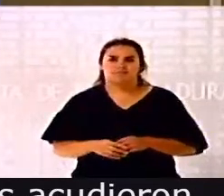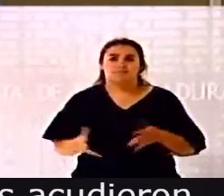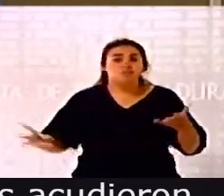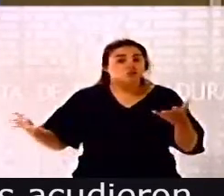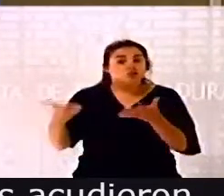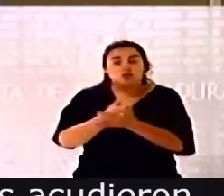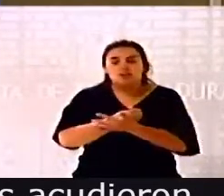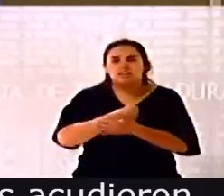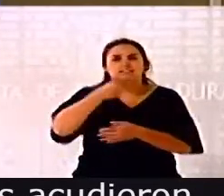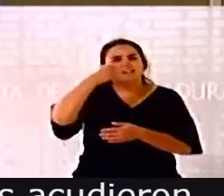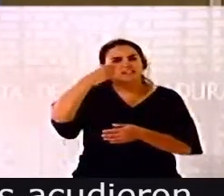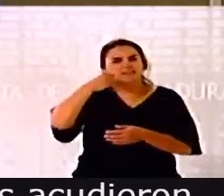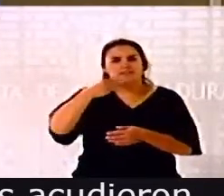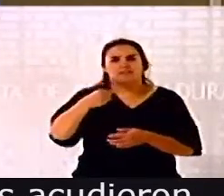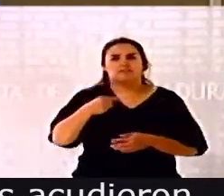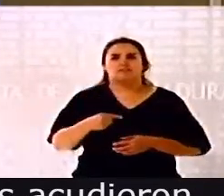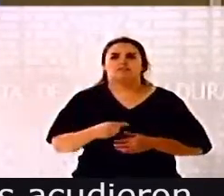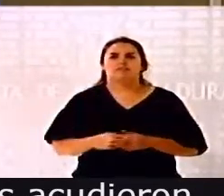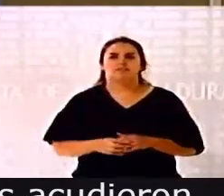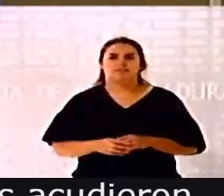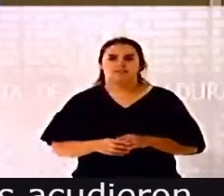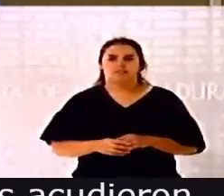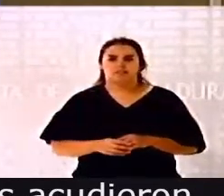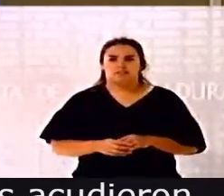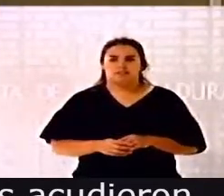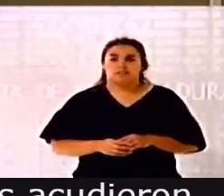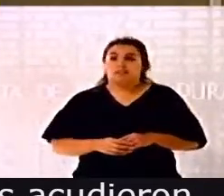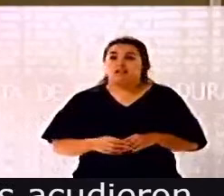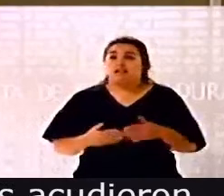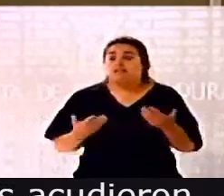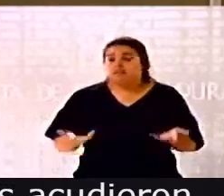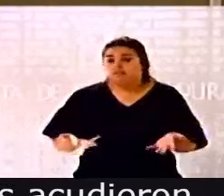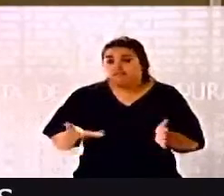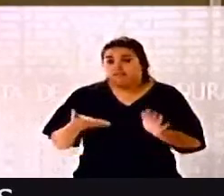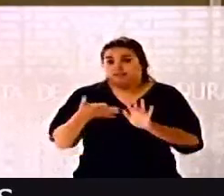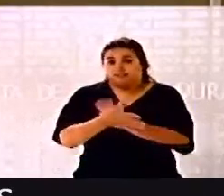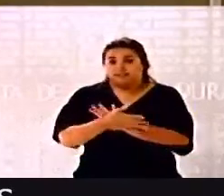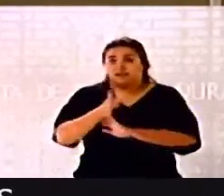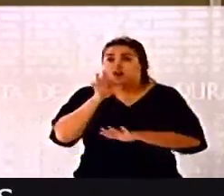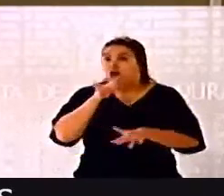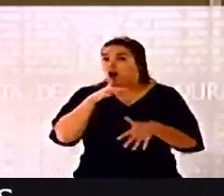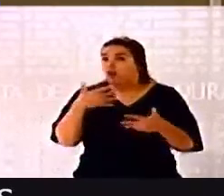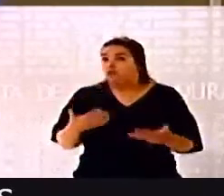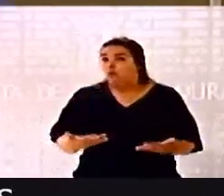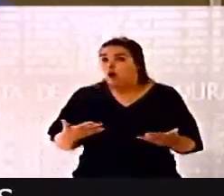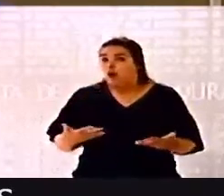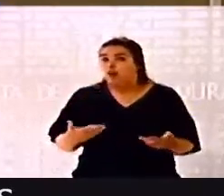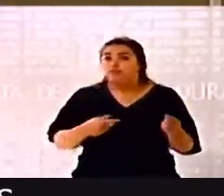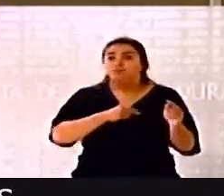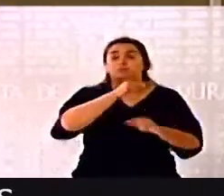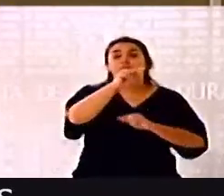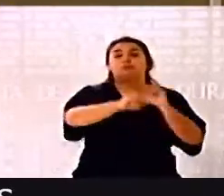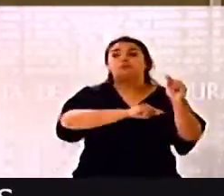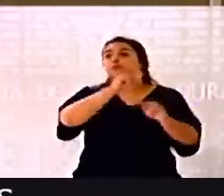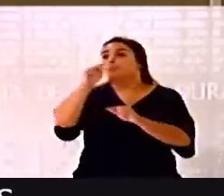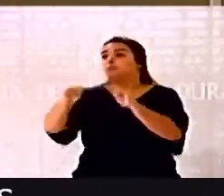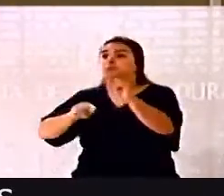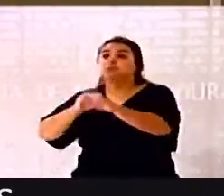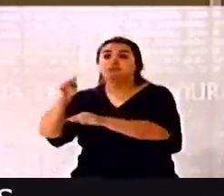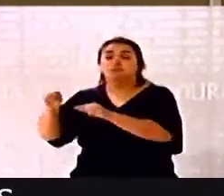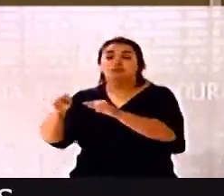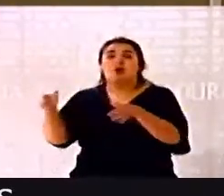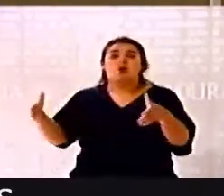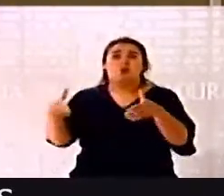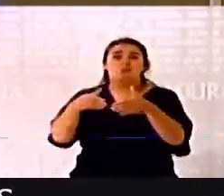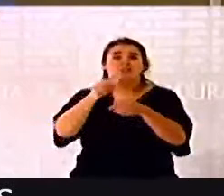Todas han sido negativas. Por lo tanto, descartamos en este momento la transmisión comunitaria